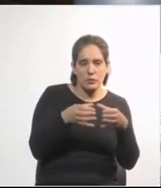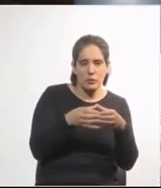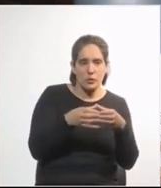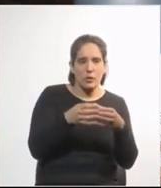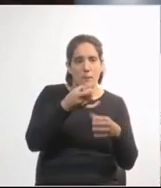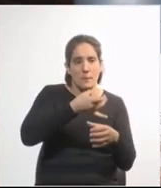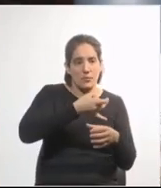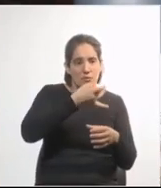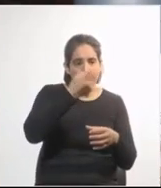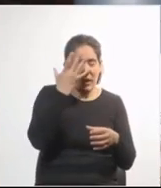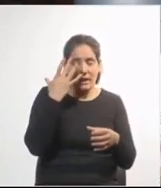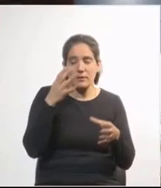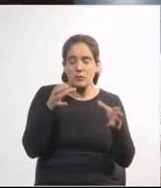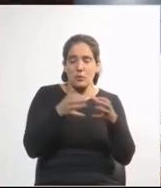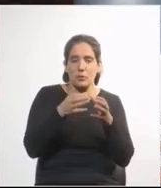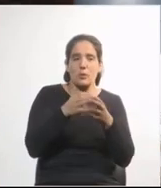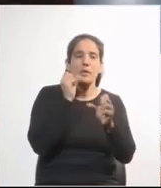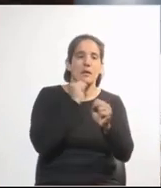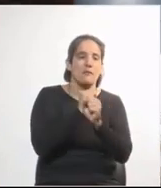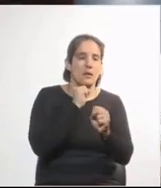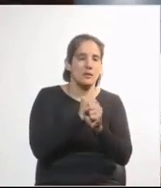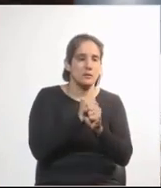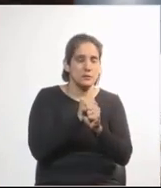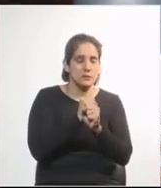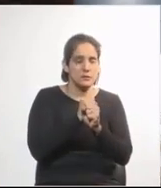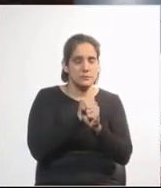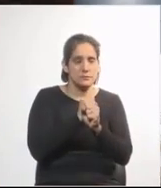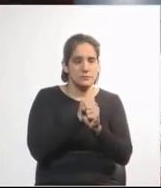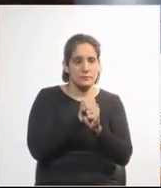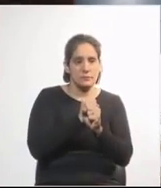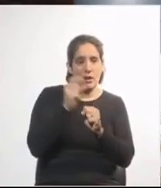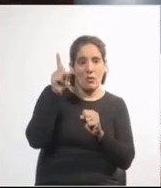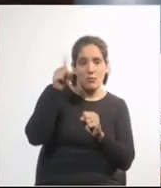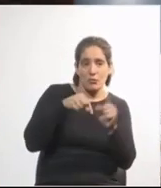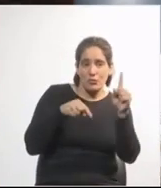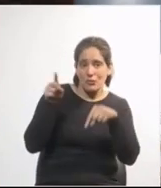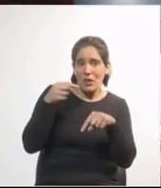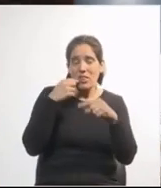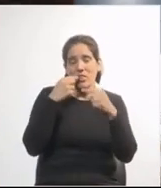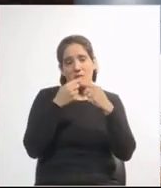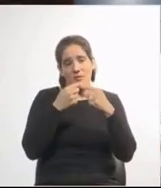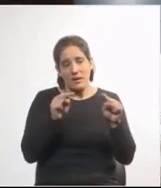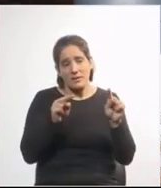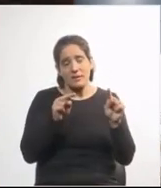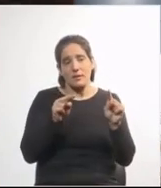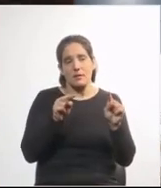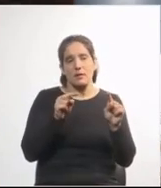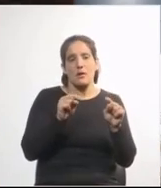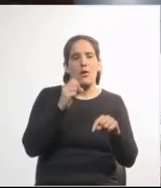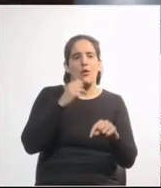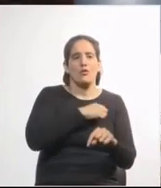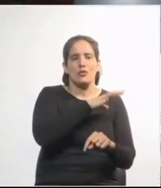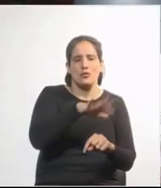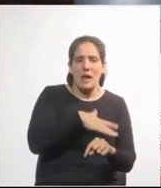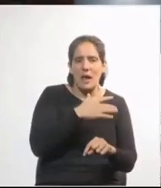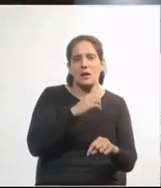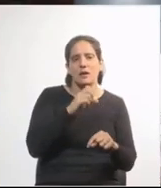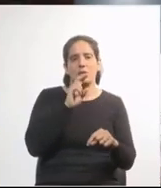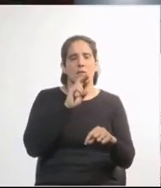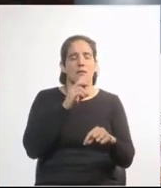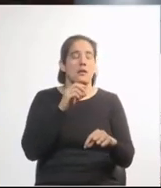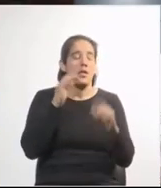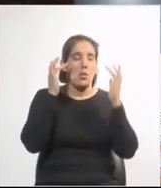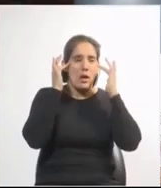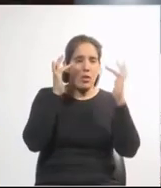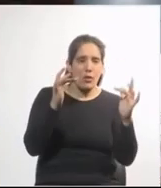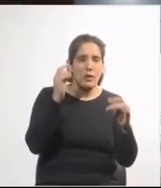se configura como un equipo de trabajo conformado por profesionales provenientes de diferentes disciplinas complementarias